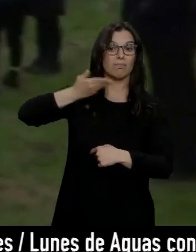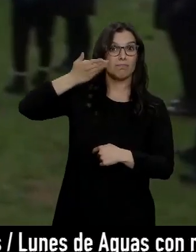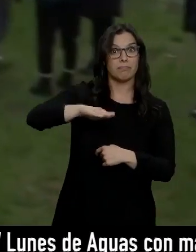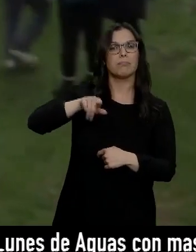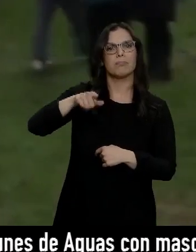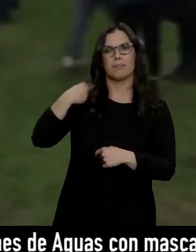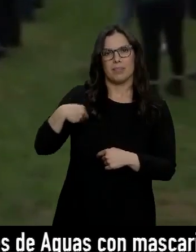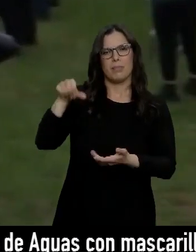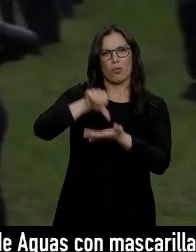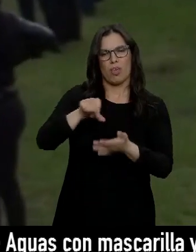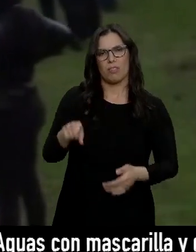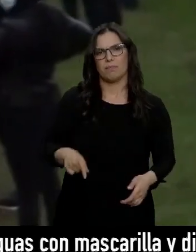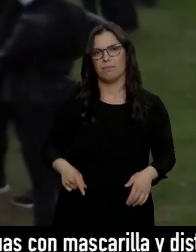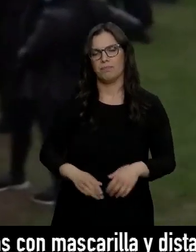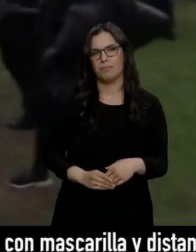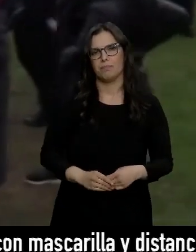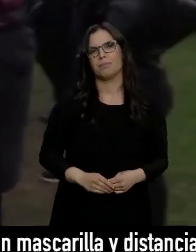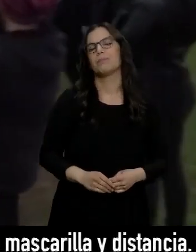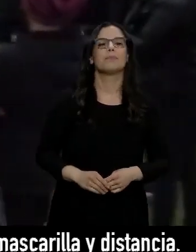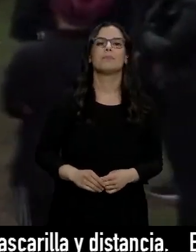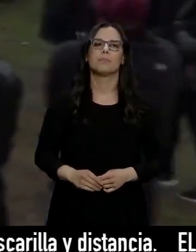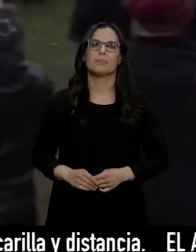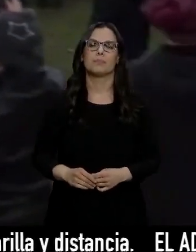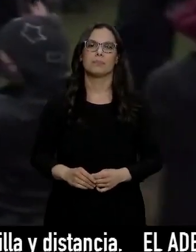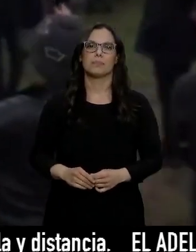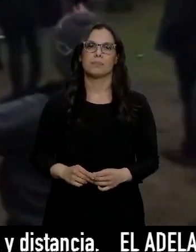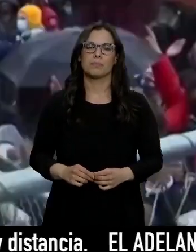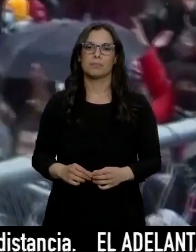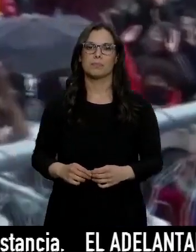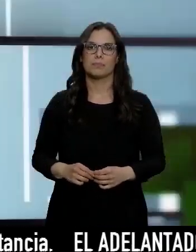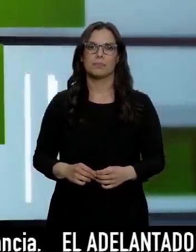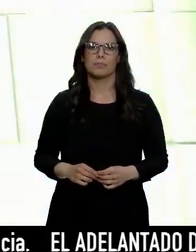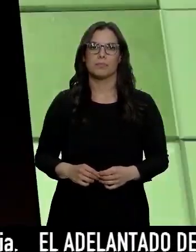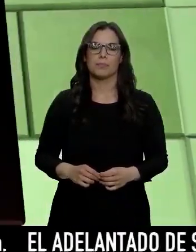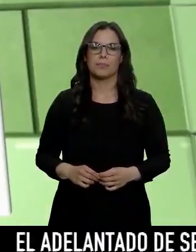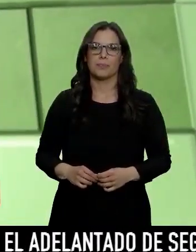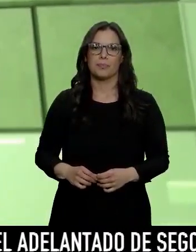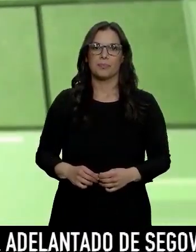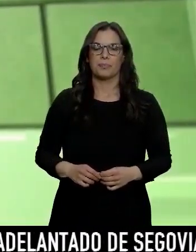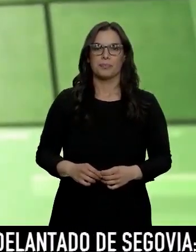Hands up!